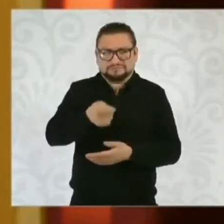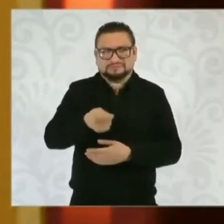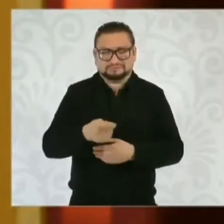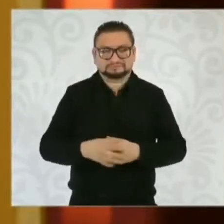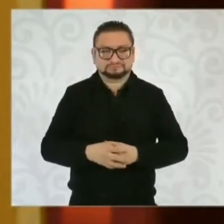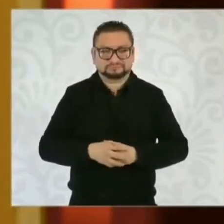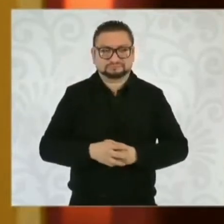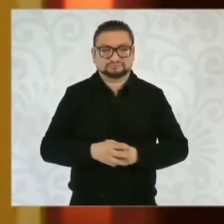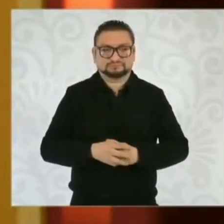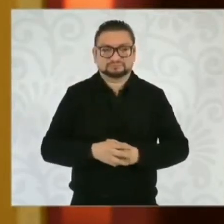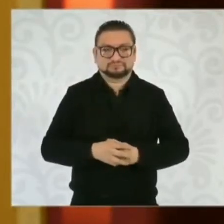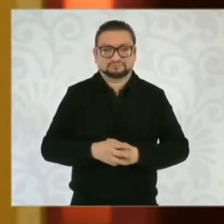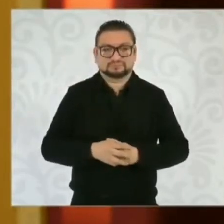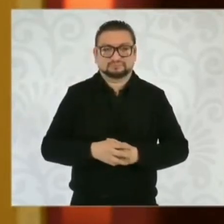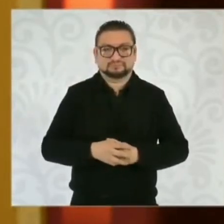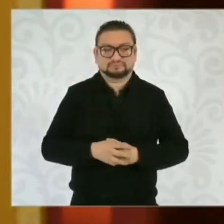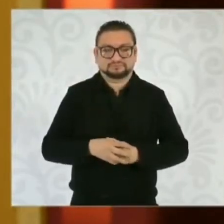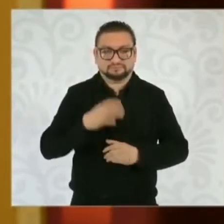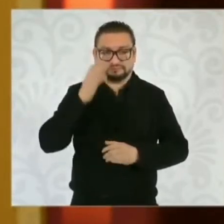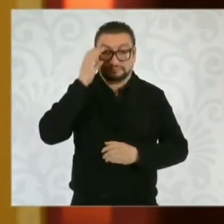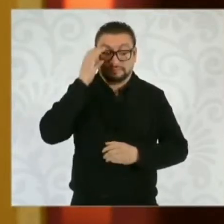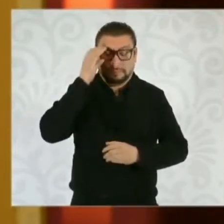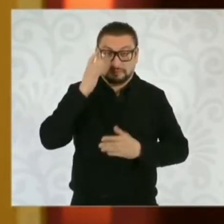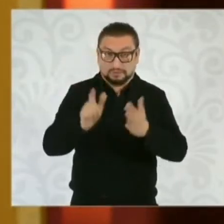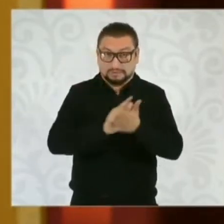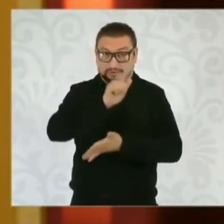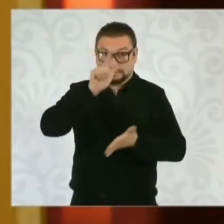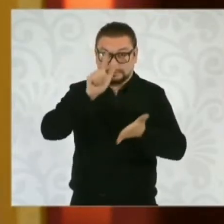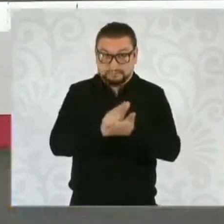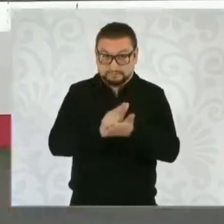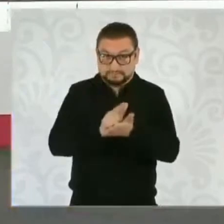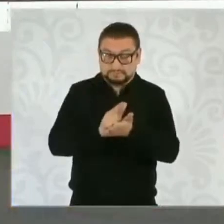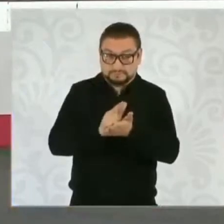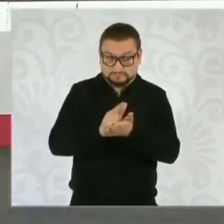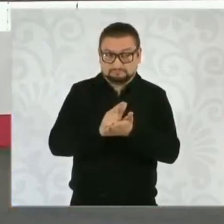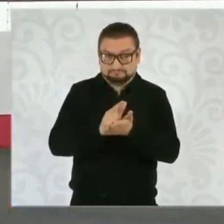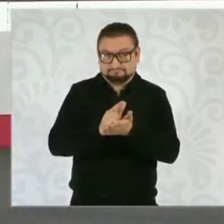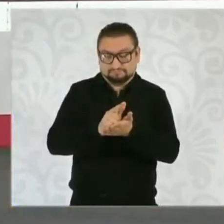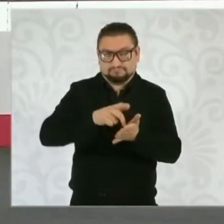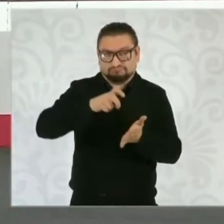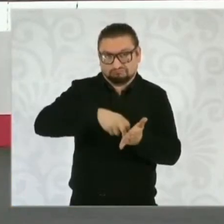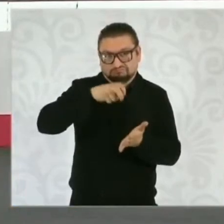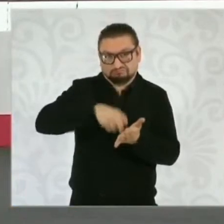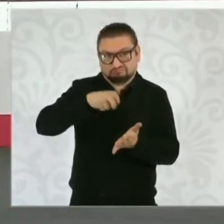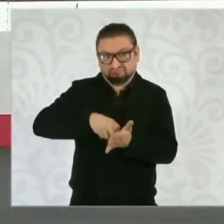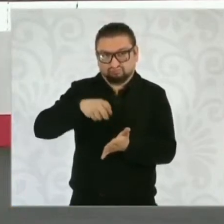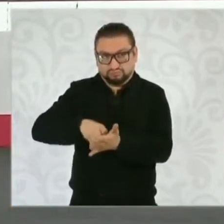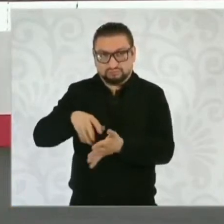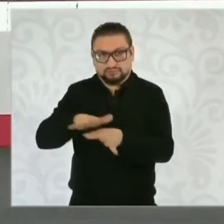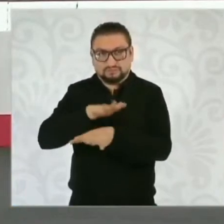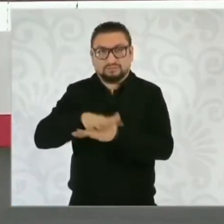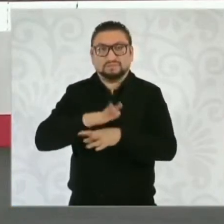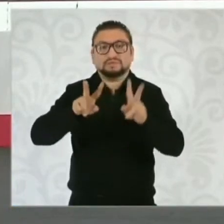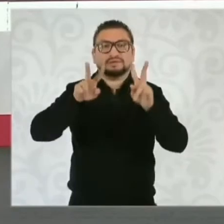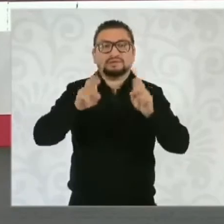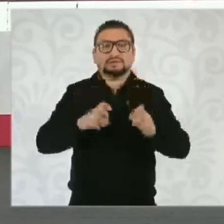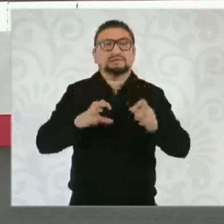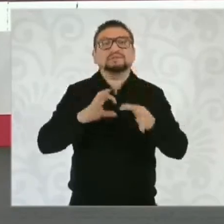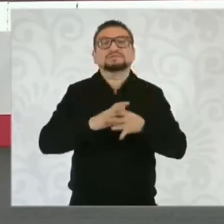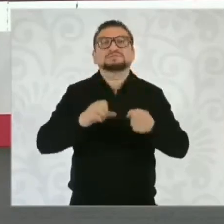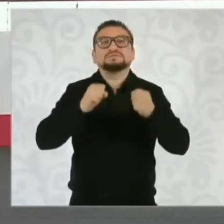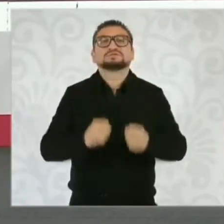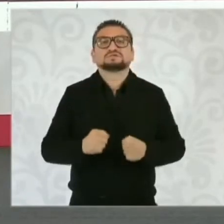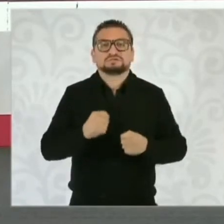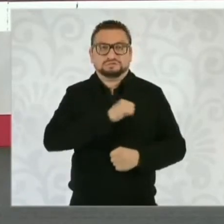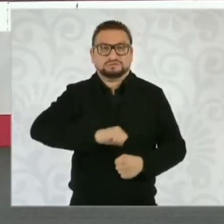Bueno, impulsando una reforma a la ley del ISSSTE para el caso de los seguros de